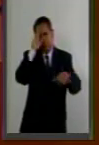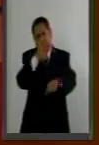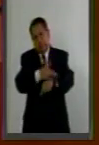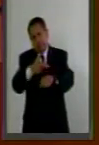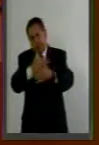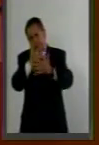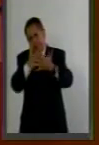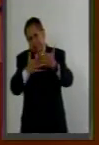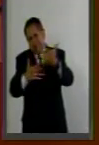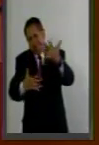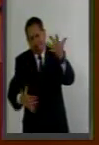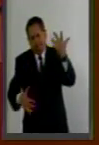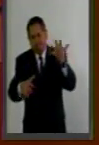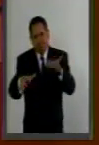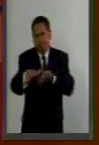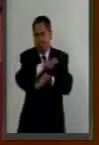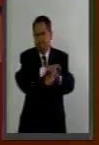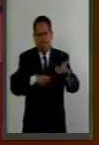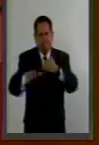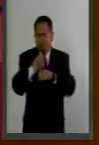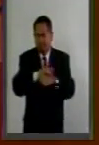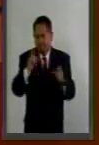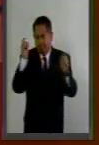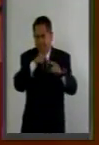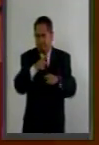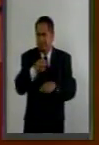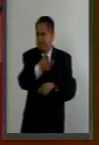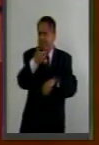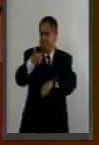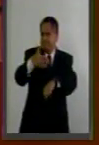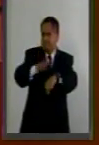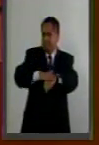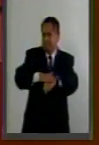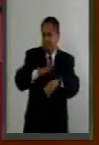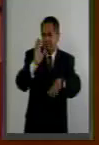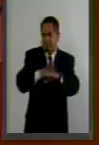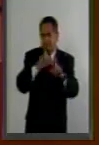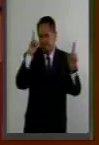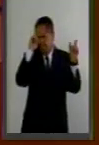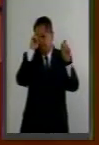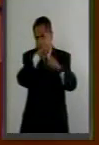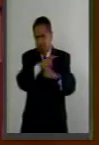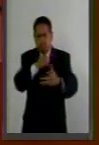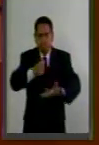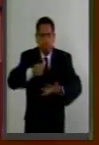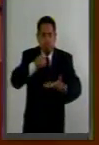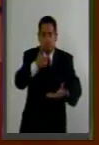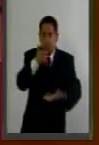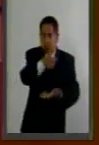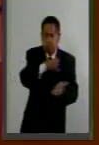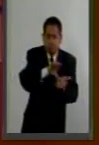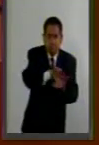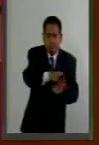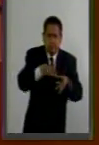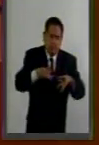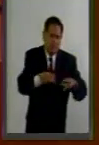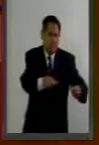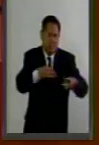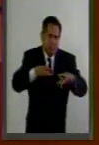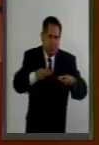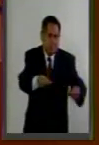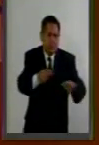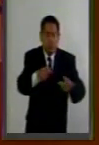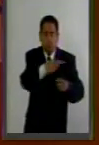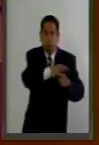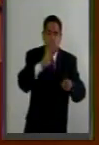ha convertido en un aparato administrativo que exige muchos recursos para su operación y que cumple con